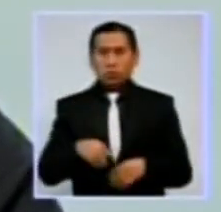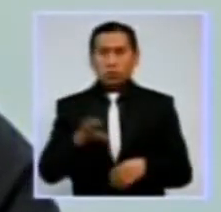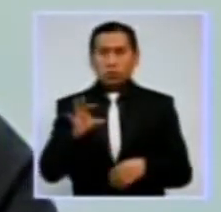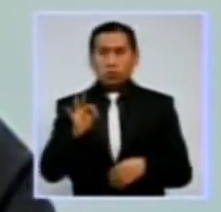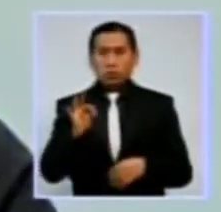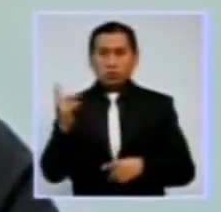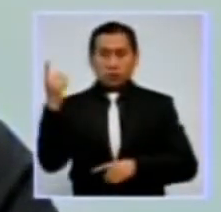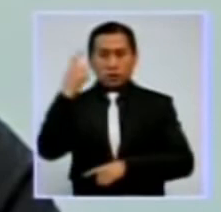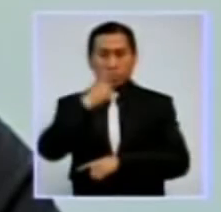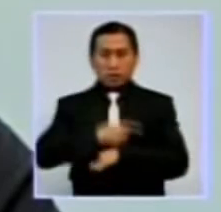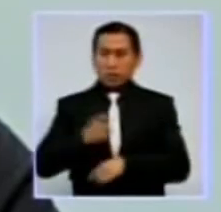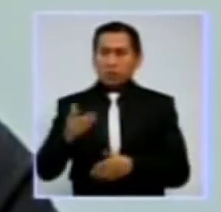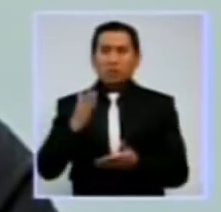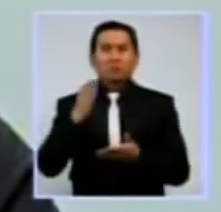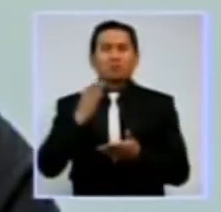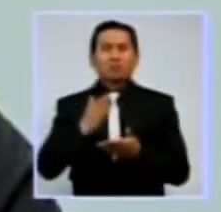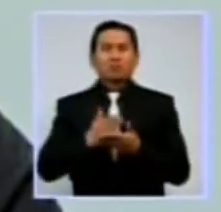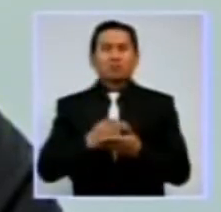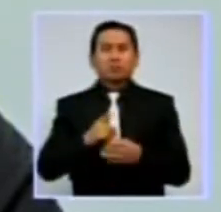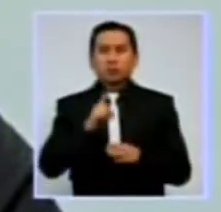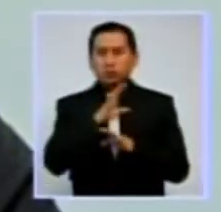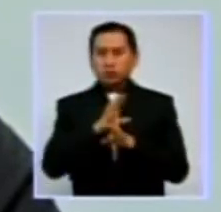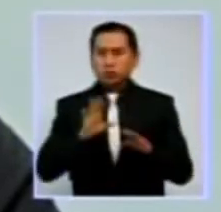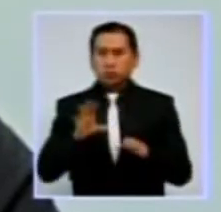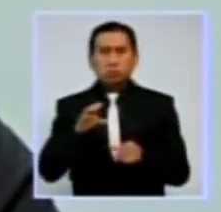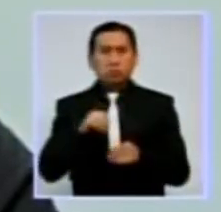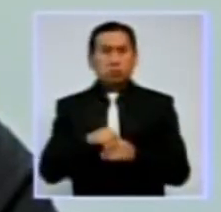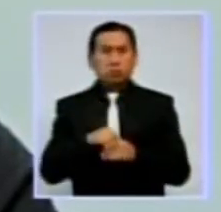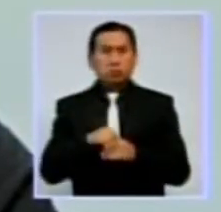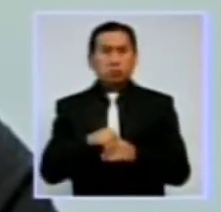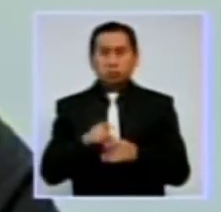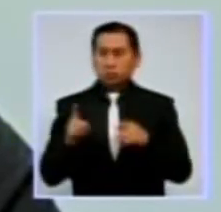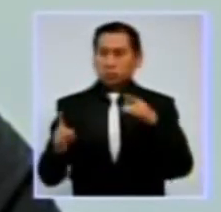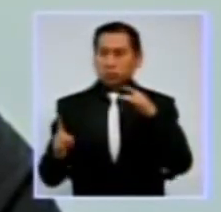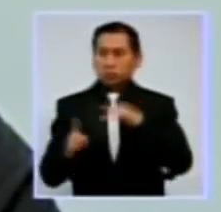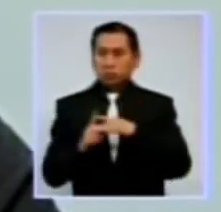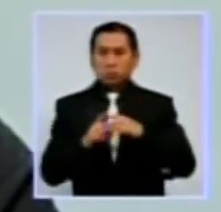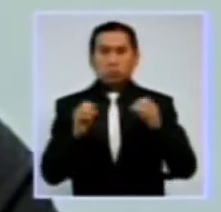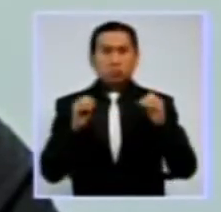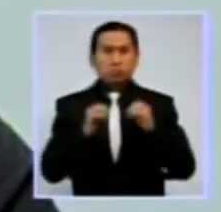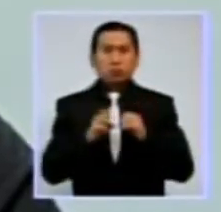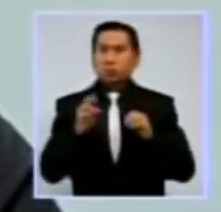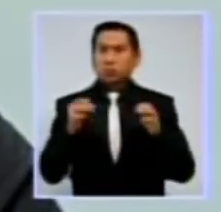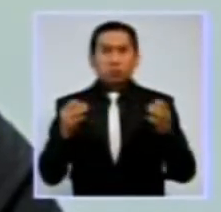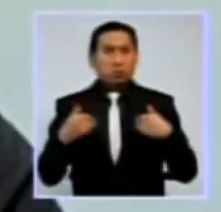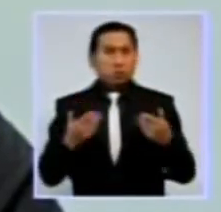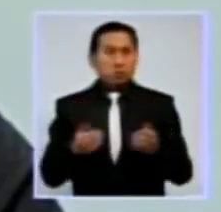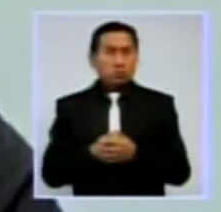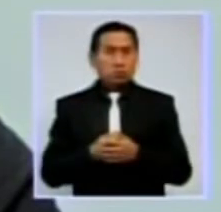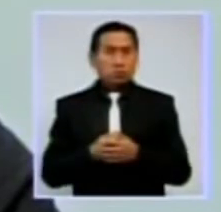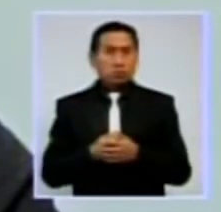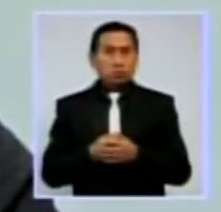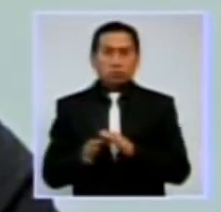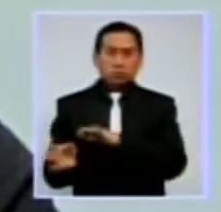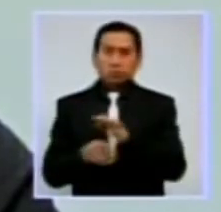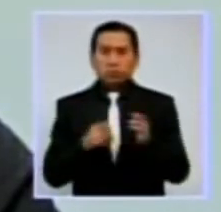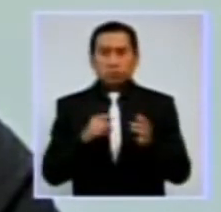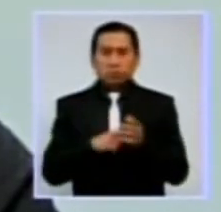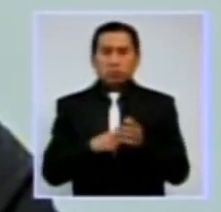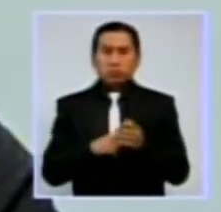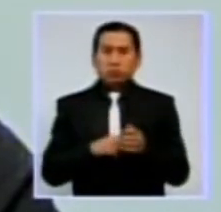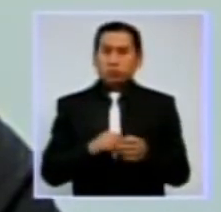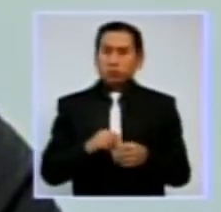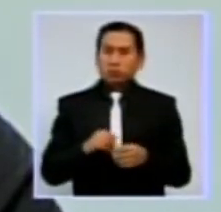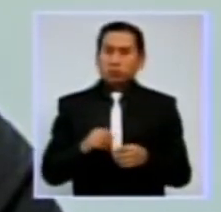de pausa o silencio epidemiológico no tiene casos reportados al margen de eso la